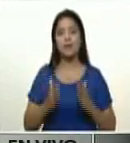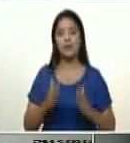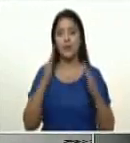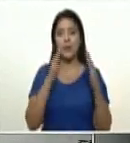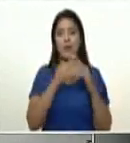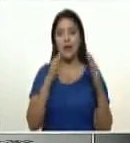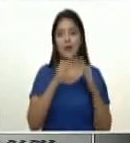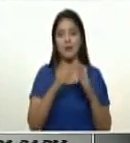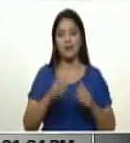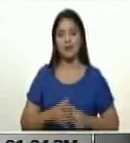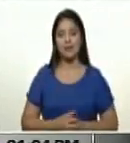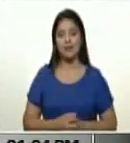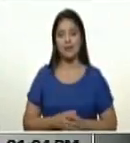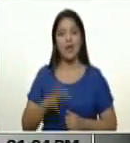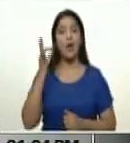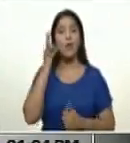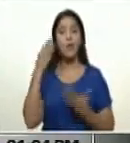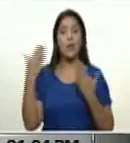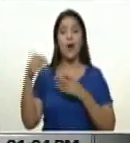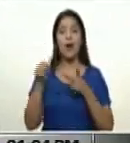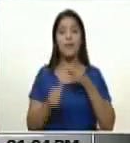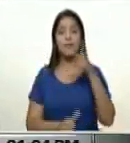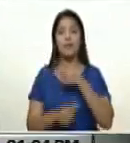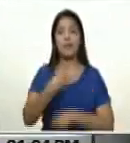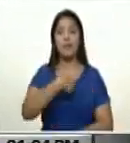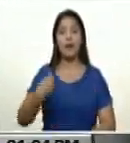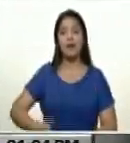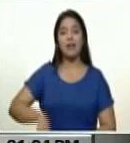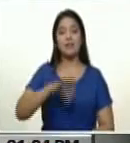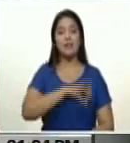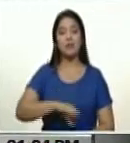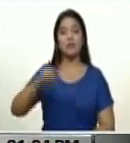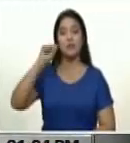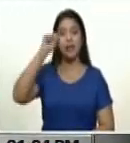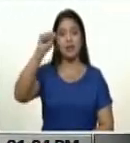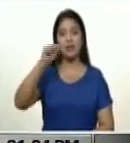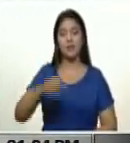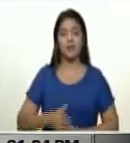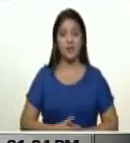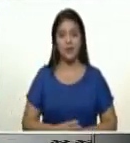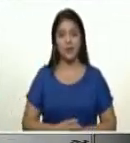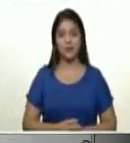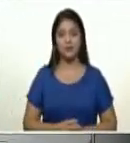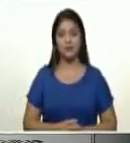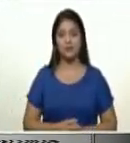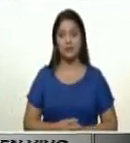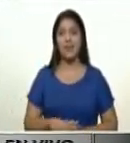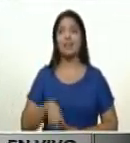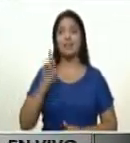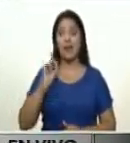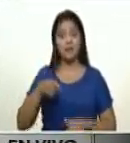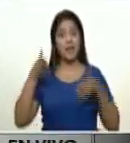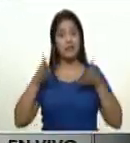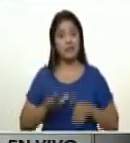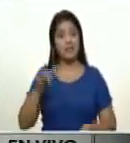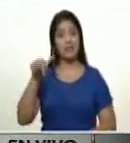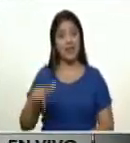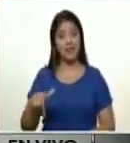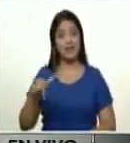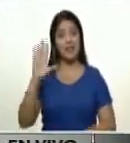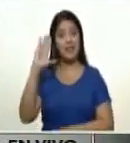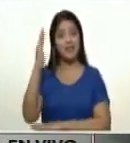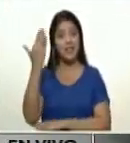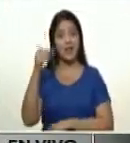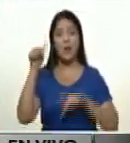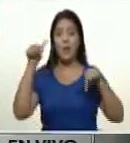Vivienda, nuestra vicepresidenta del Socialismo Territorial, también guaraguarita. Y bueno, venimos a un